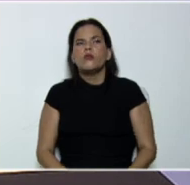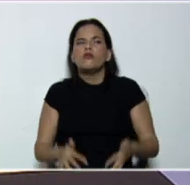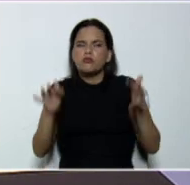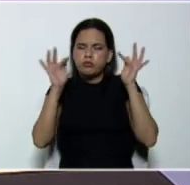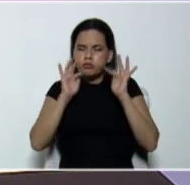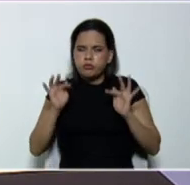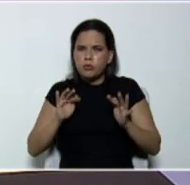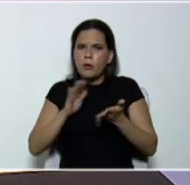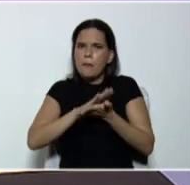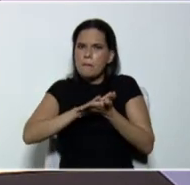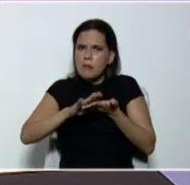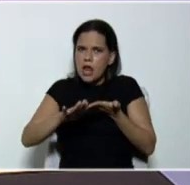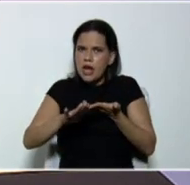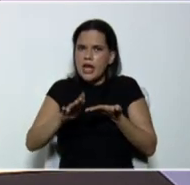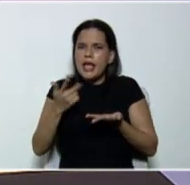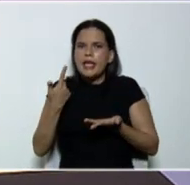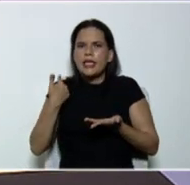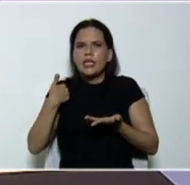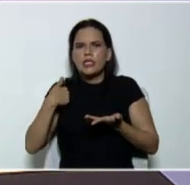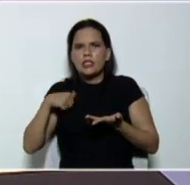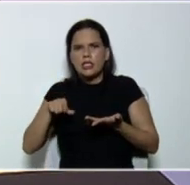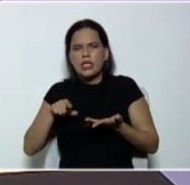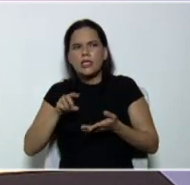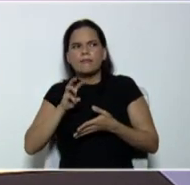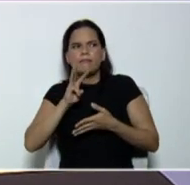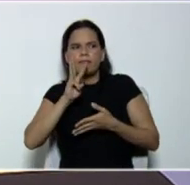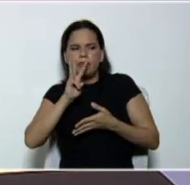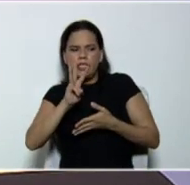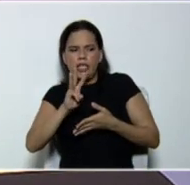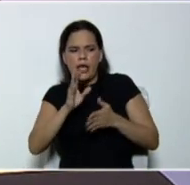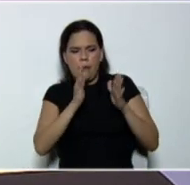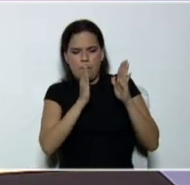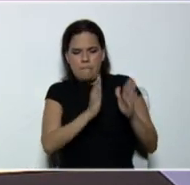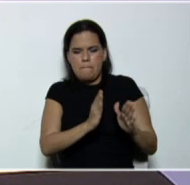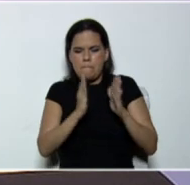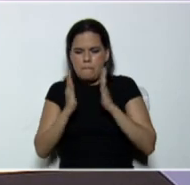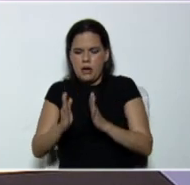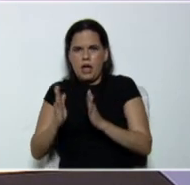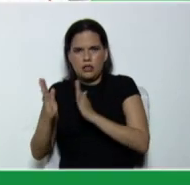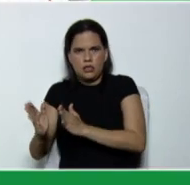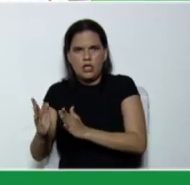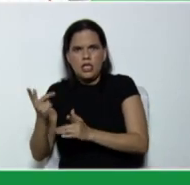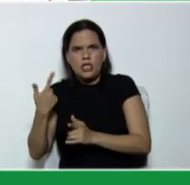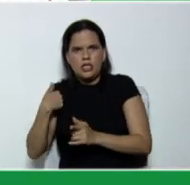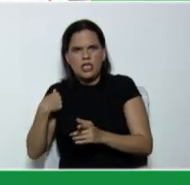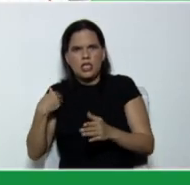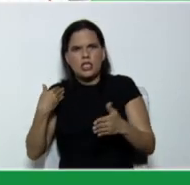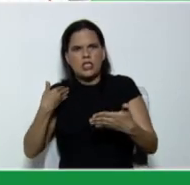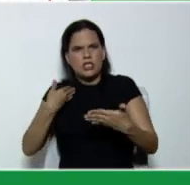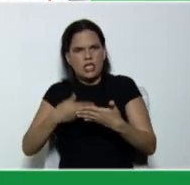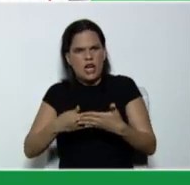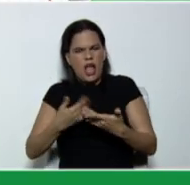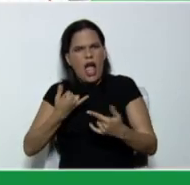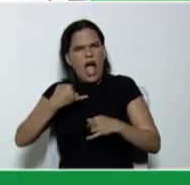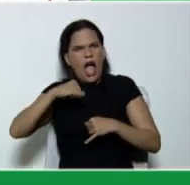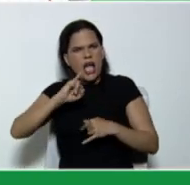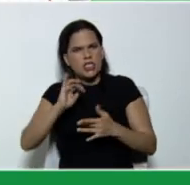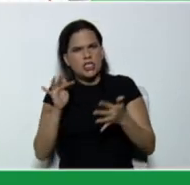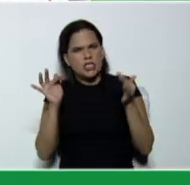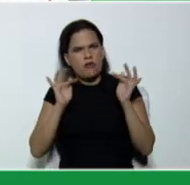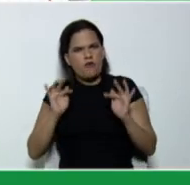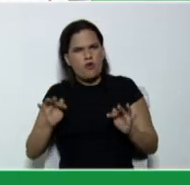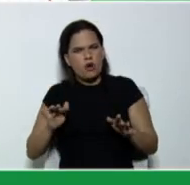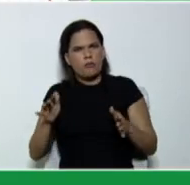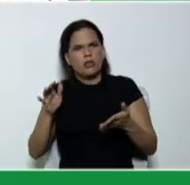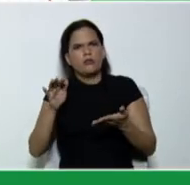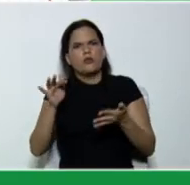planas que deben de tener tres partes, ¿verdad? Y esas partes deben de estar cerradas. Ahí es donde se forman los polígonos.